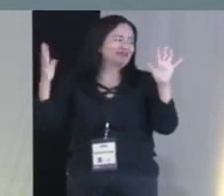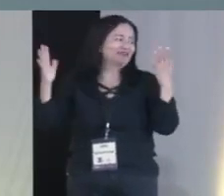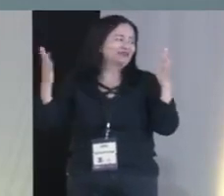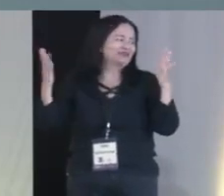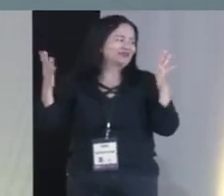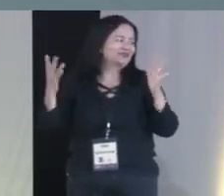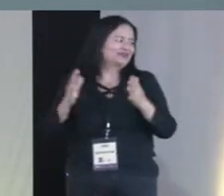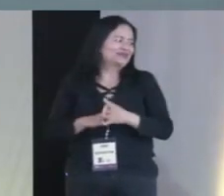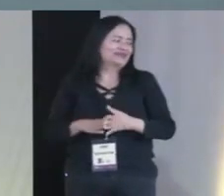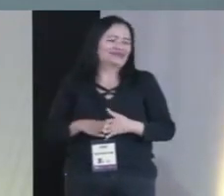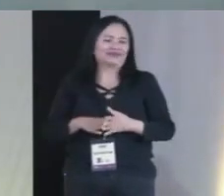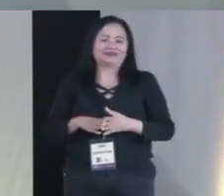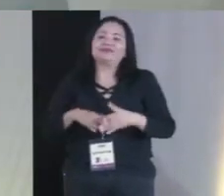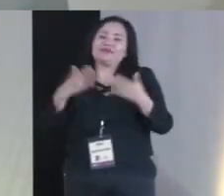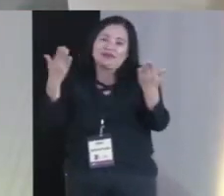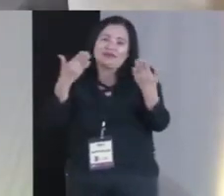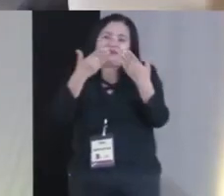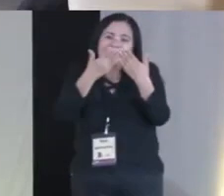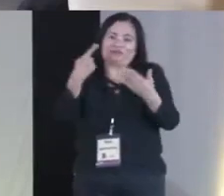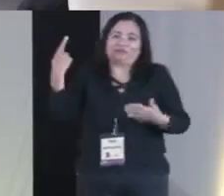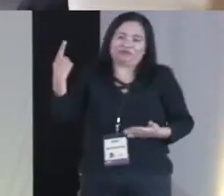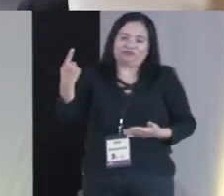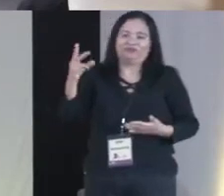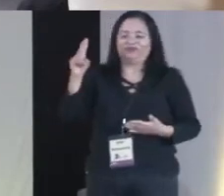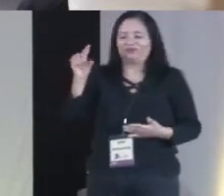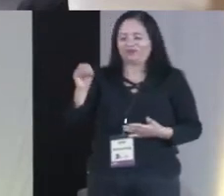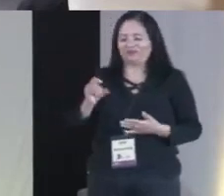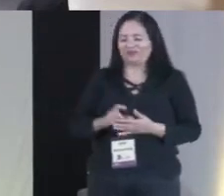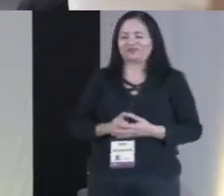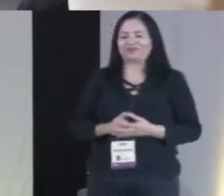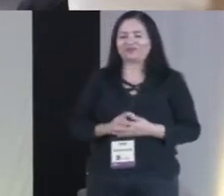Y hay que pedirles a los de Vox.